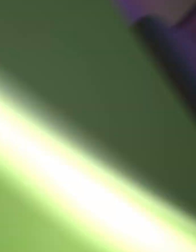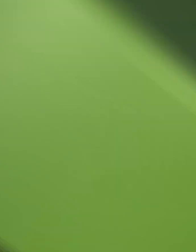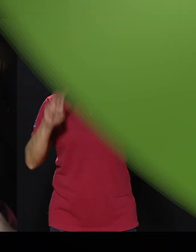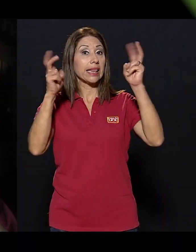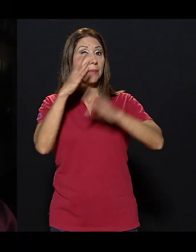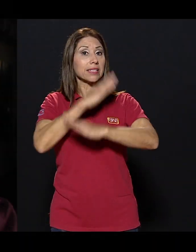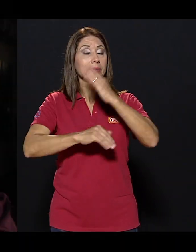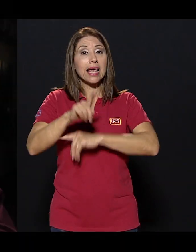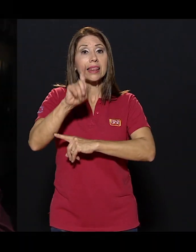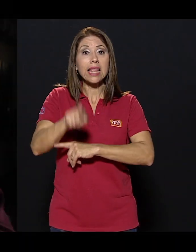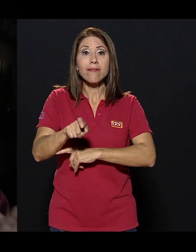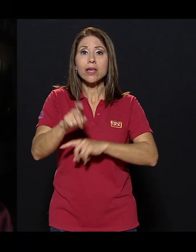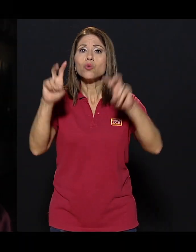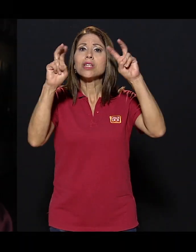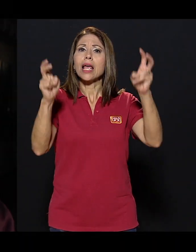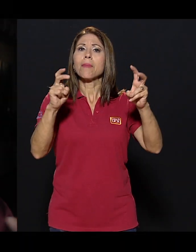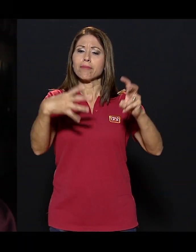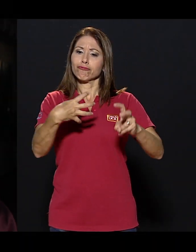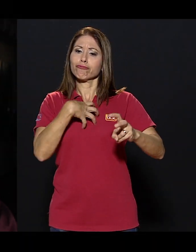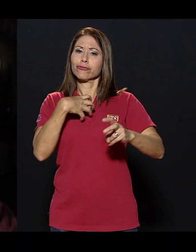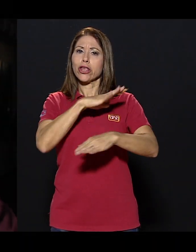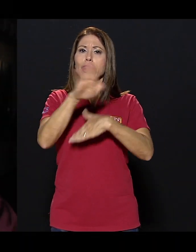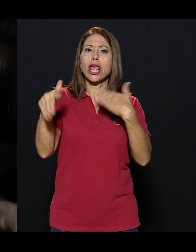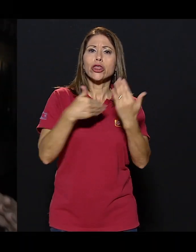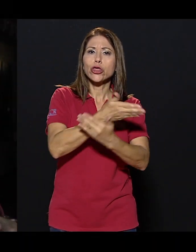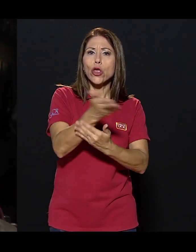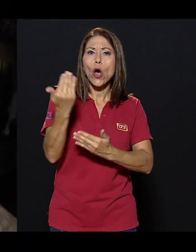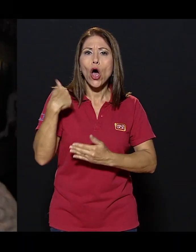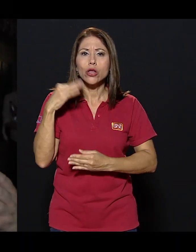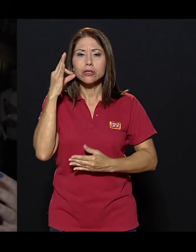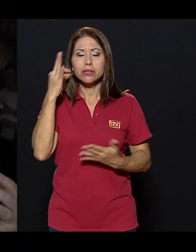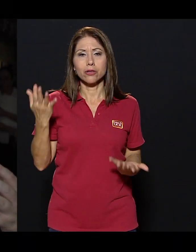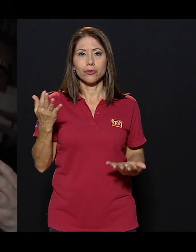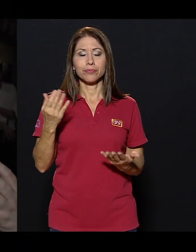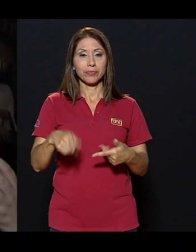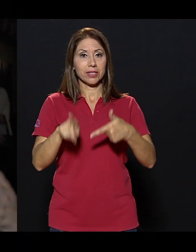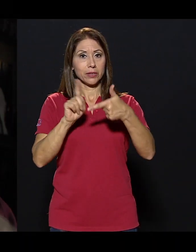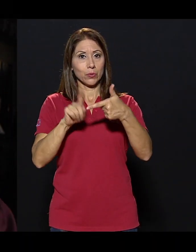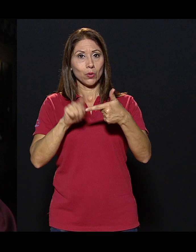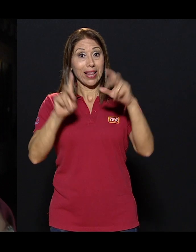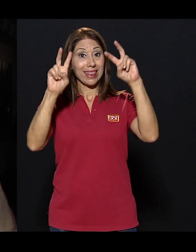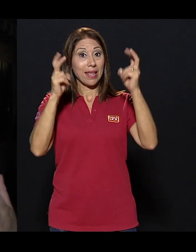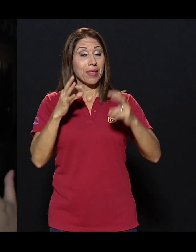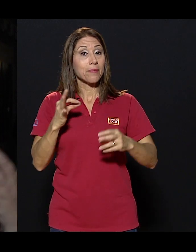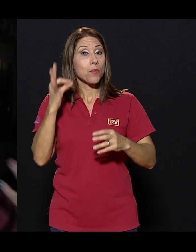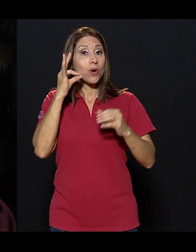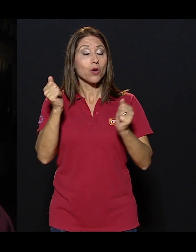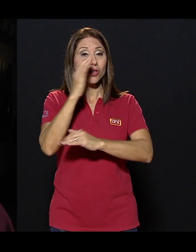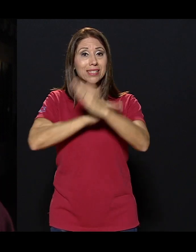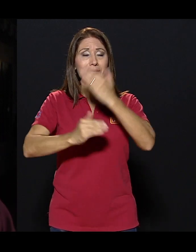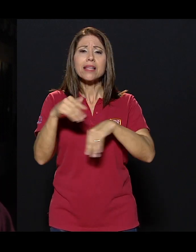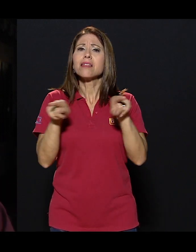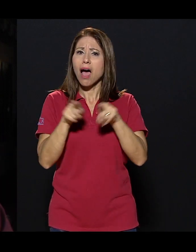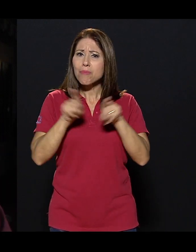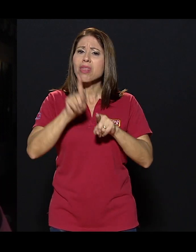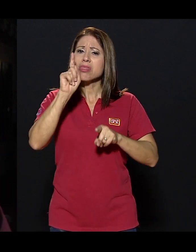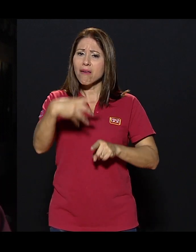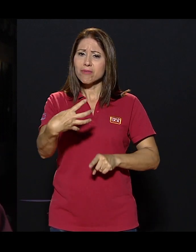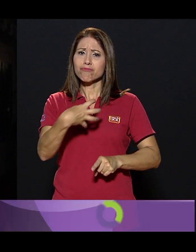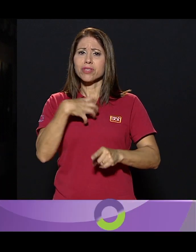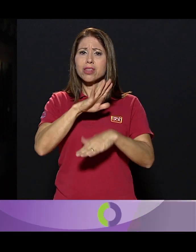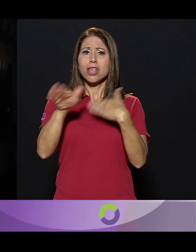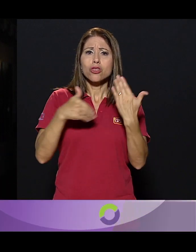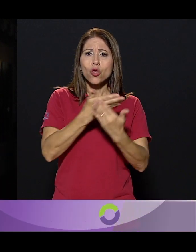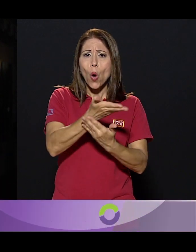El tema de discapacidad debe ser un tema de todos y todas. Y segundo, el tema de mujer con discapacidad también debe ser un tema de todos y